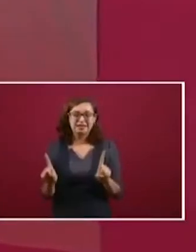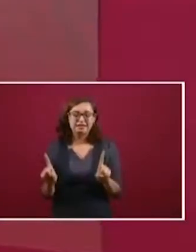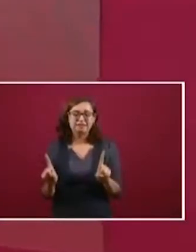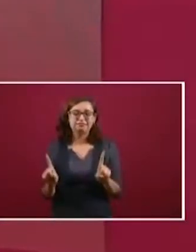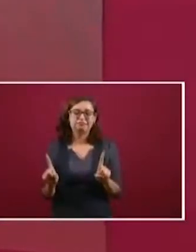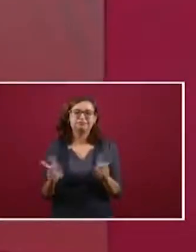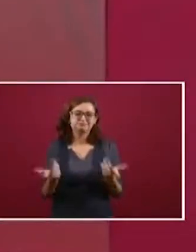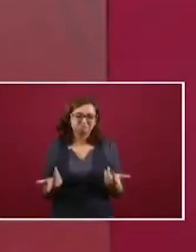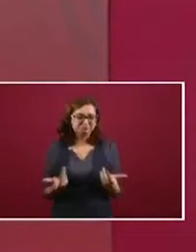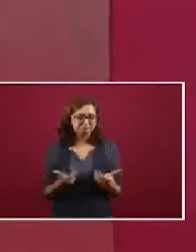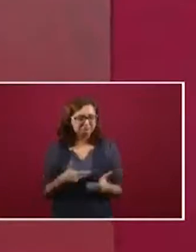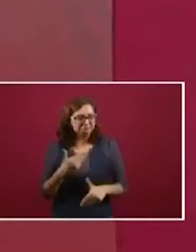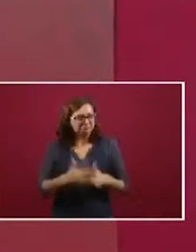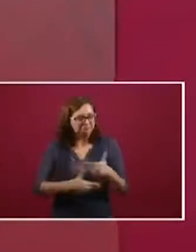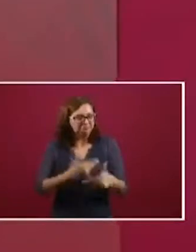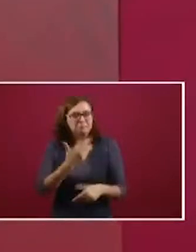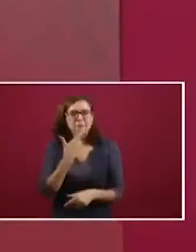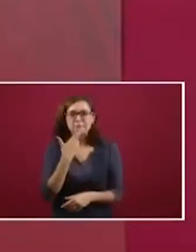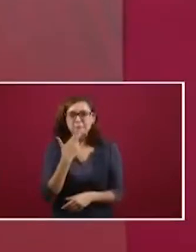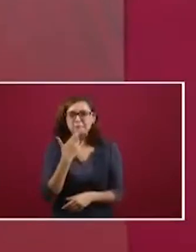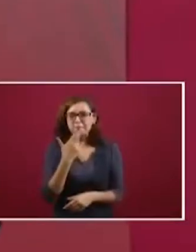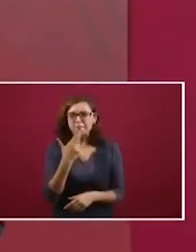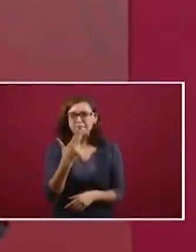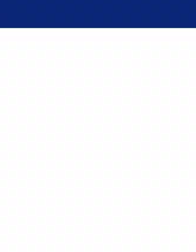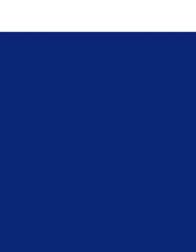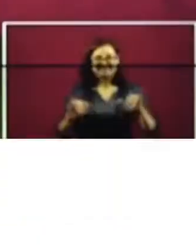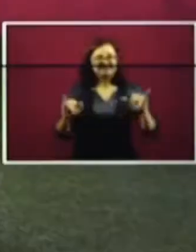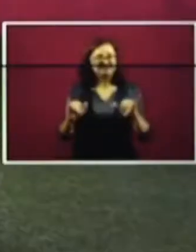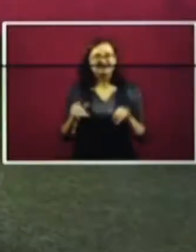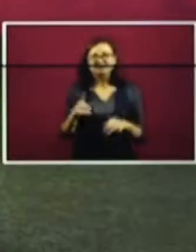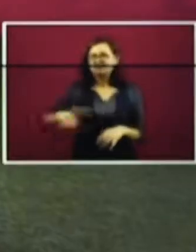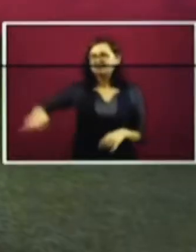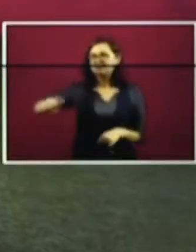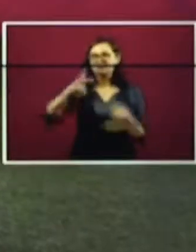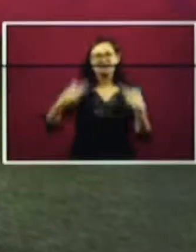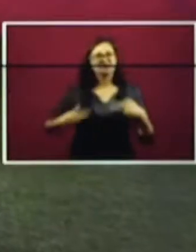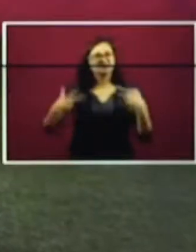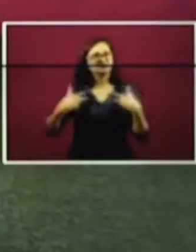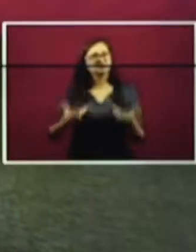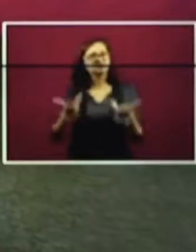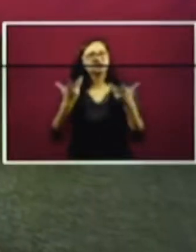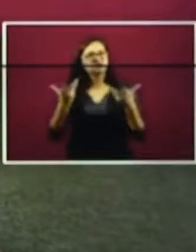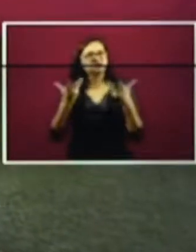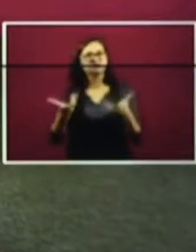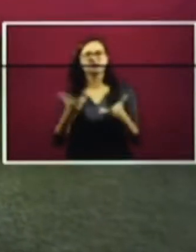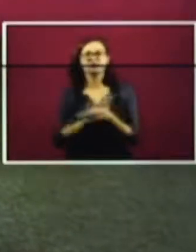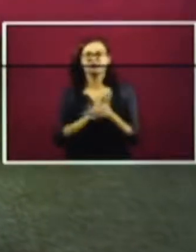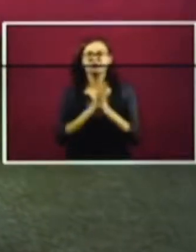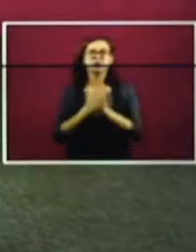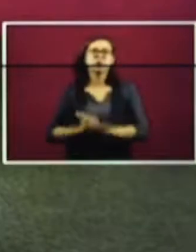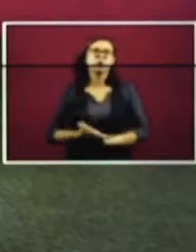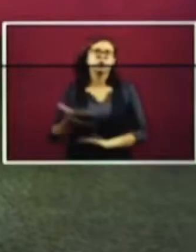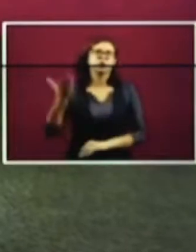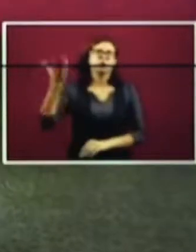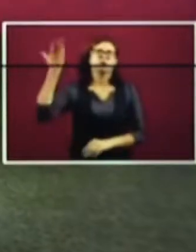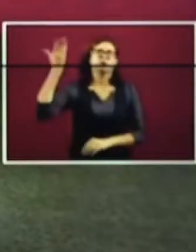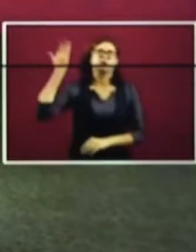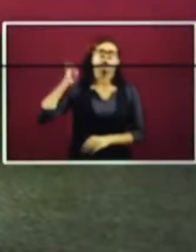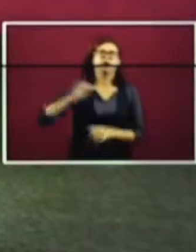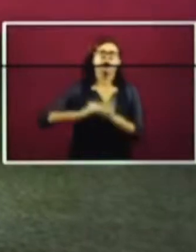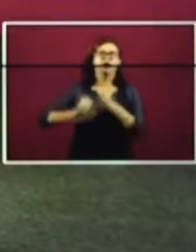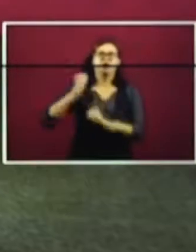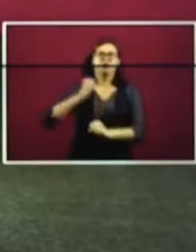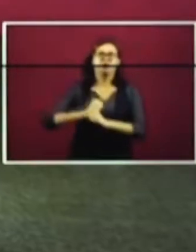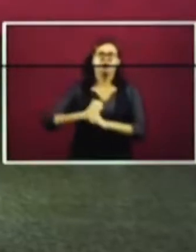mejor el peso y por otra parte el mandatario mexicano indicó que el informe de